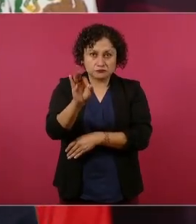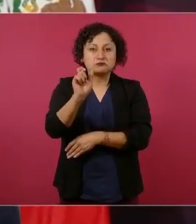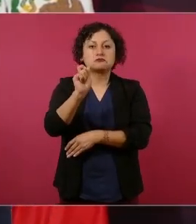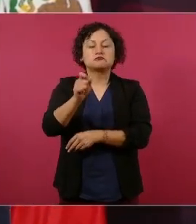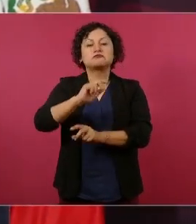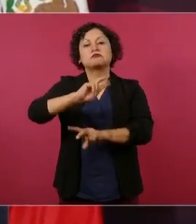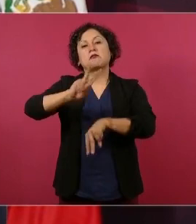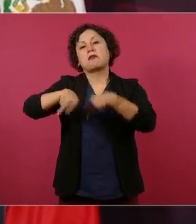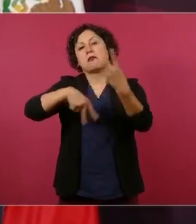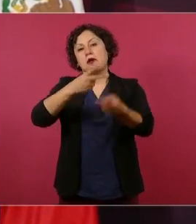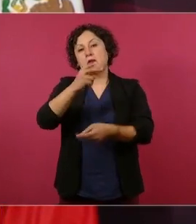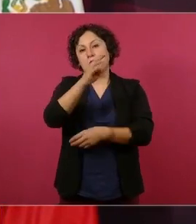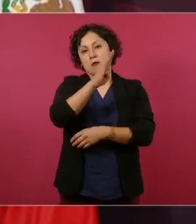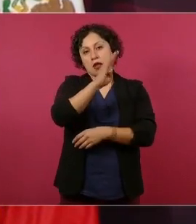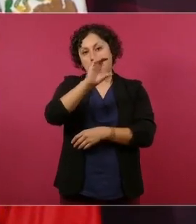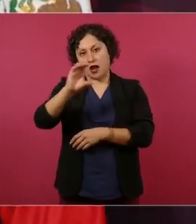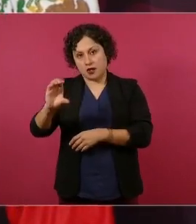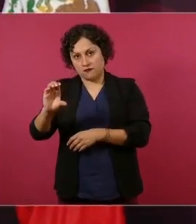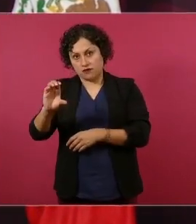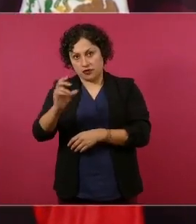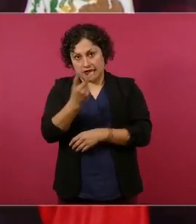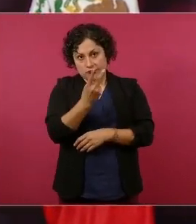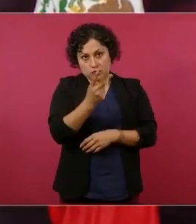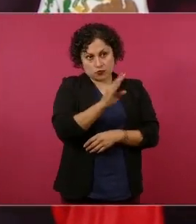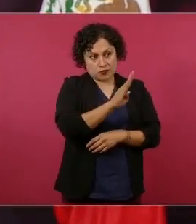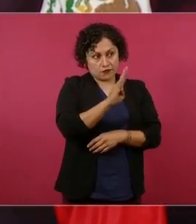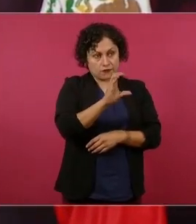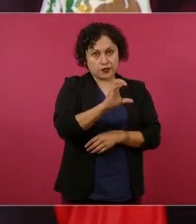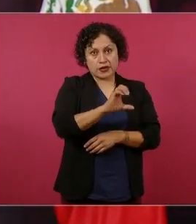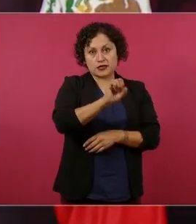Baja California, en las dos Baja California.